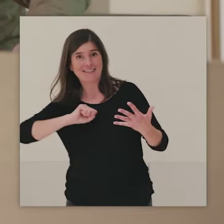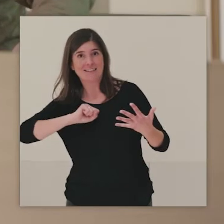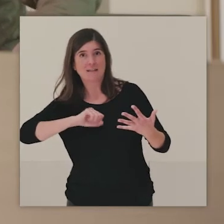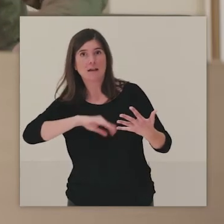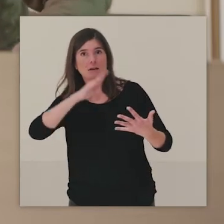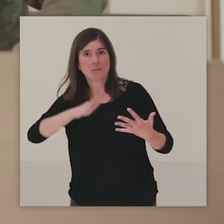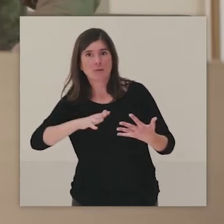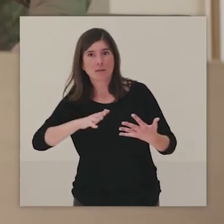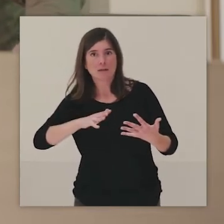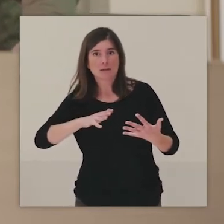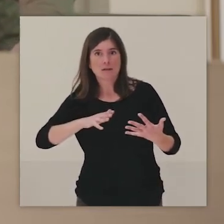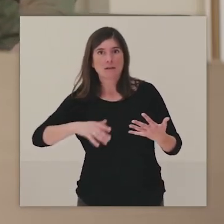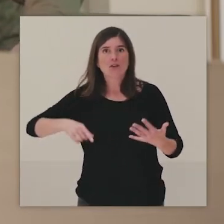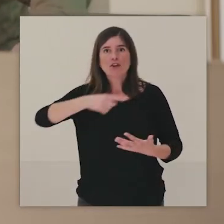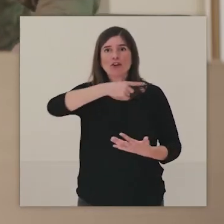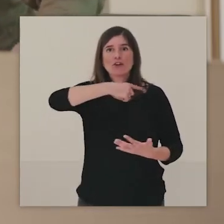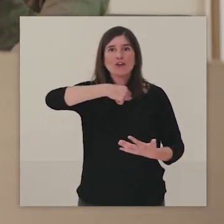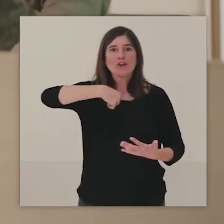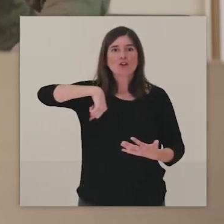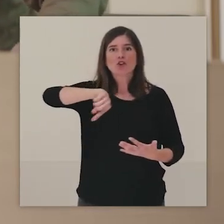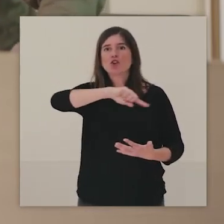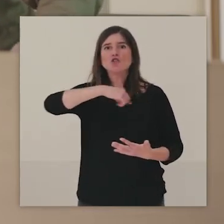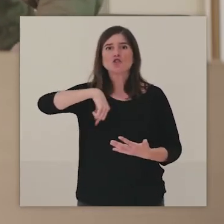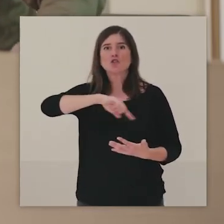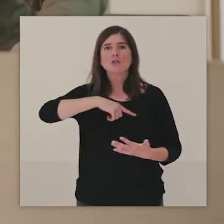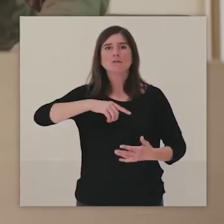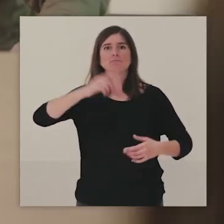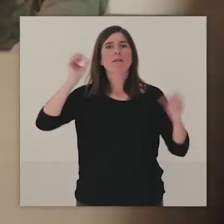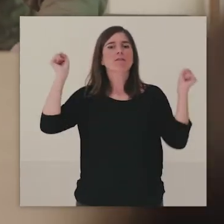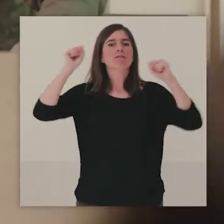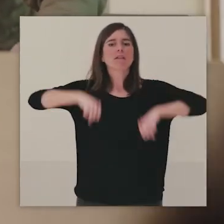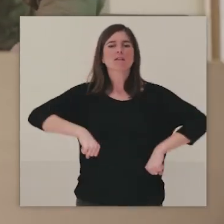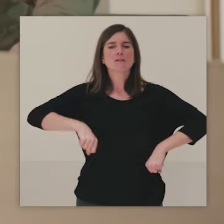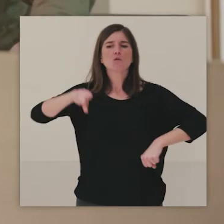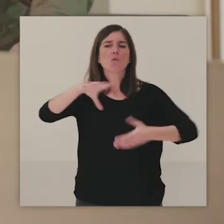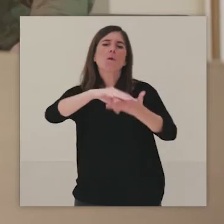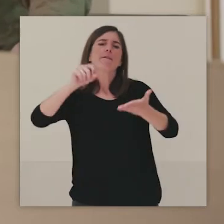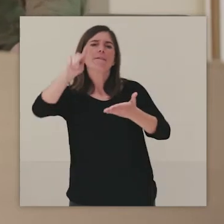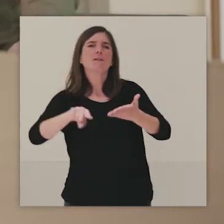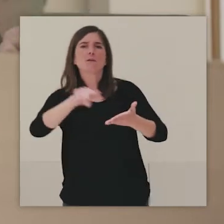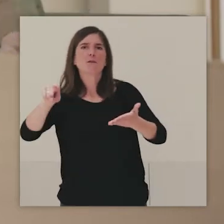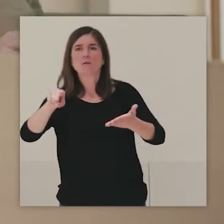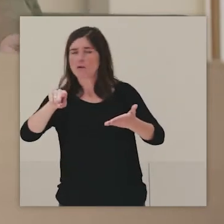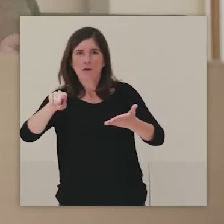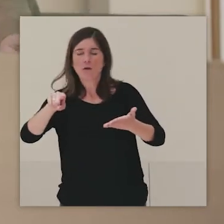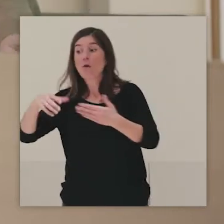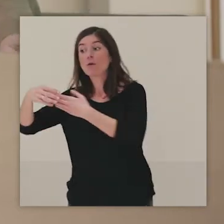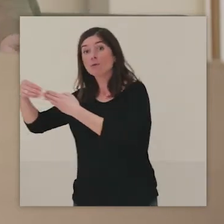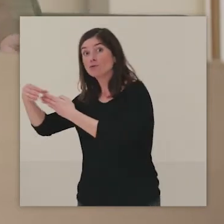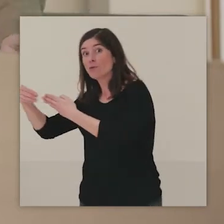que nosotros no podemos ser la medida de la comprensión, sino que tienen que ser los